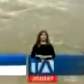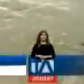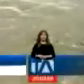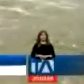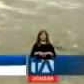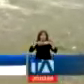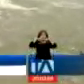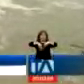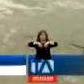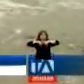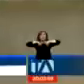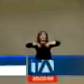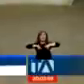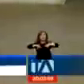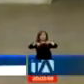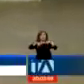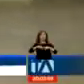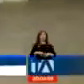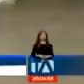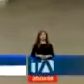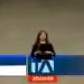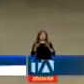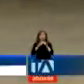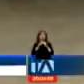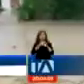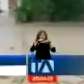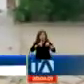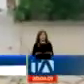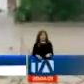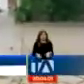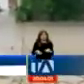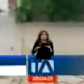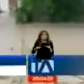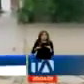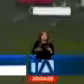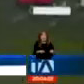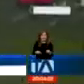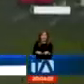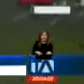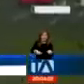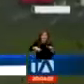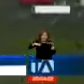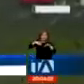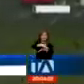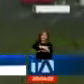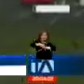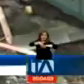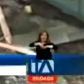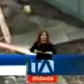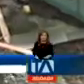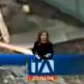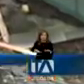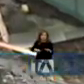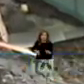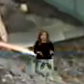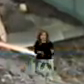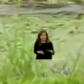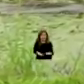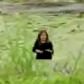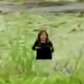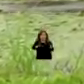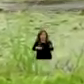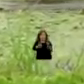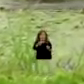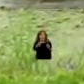Las lluvias continúan y a su paso van dejando inundaciones, ríos desbordados, carreteras bajo el agua, deslaves,